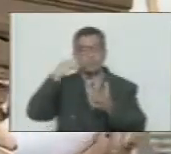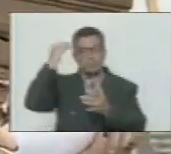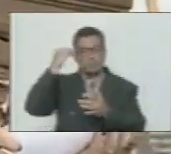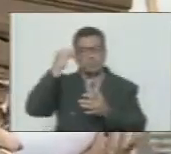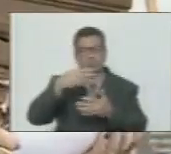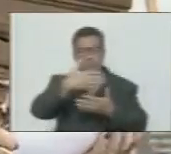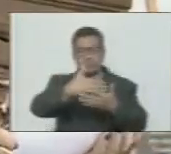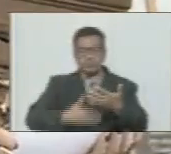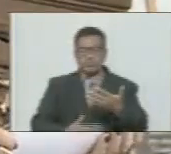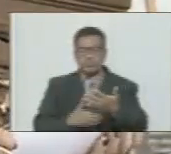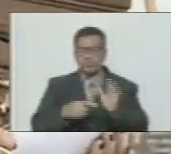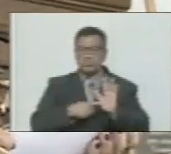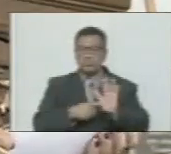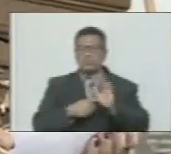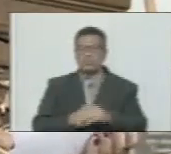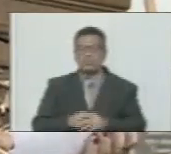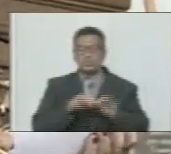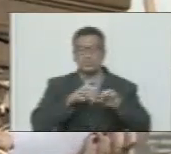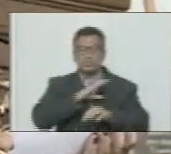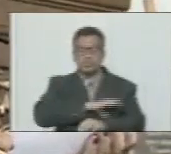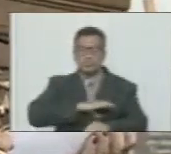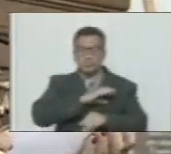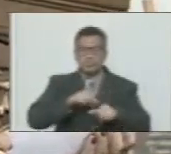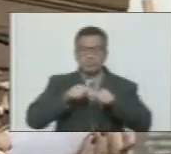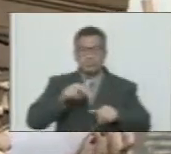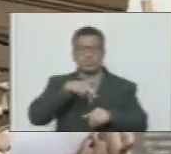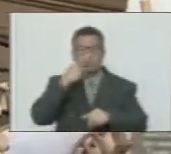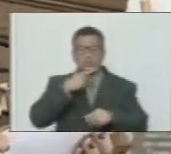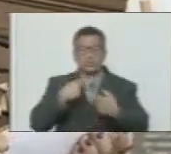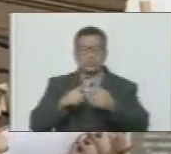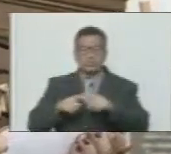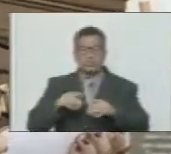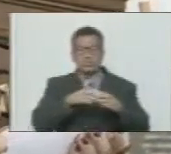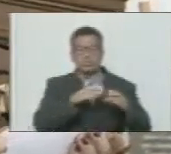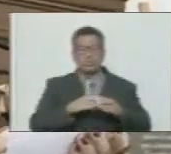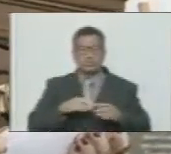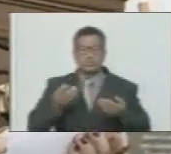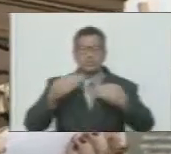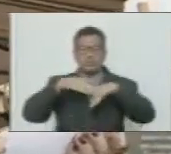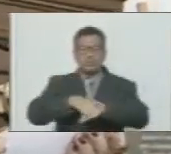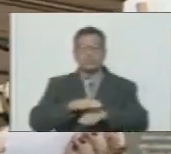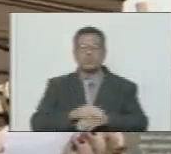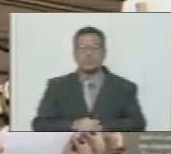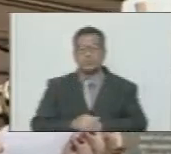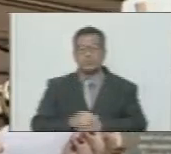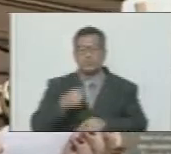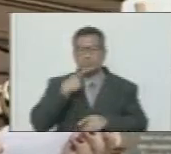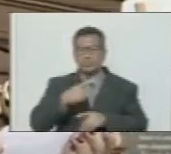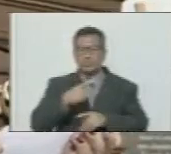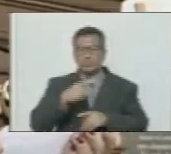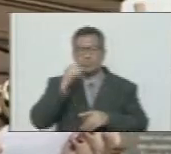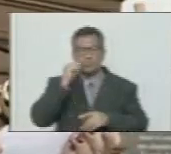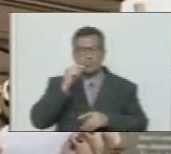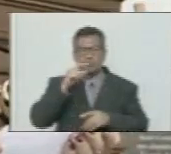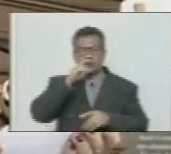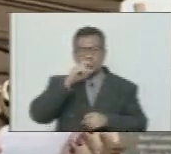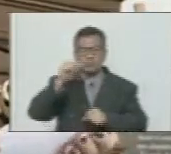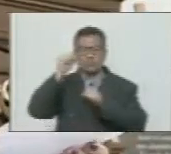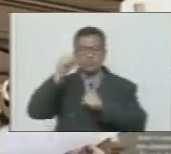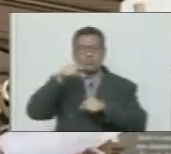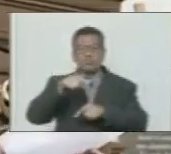punto, considerar el informe presentado por la Comisión Permanente de Política Exterior, Soberanía e Integración, mediante el cual el